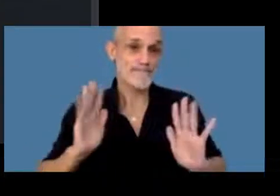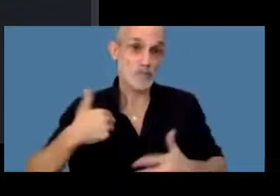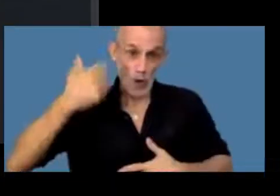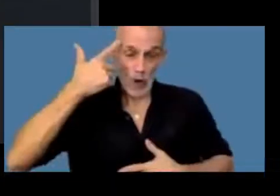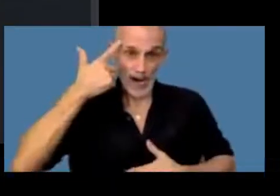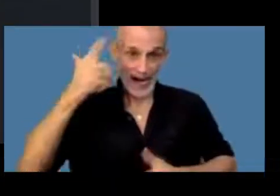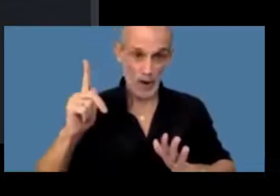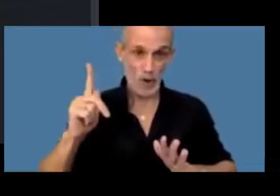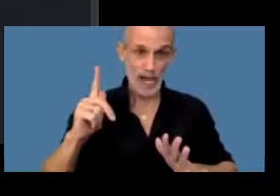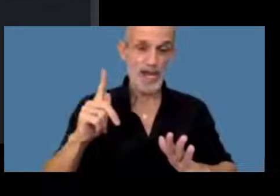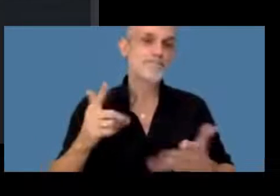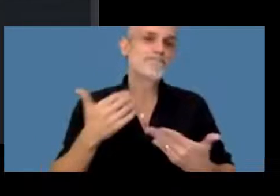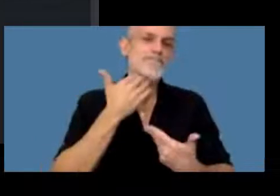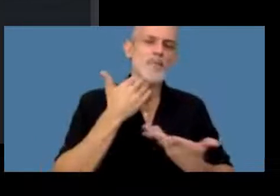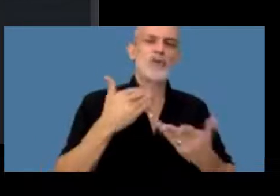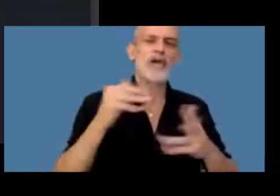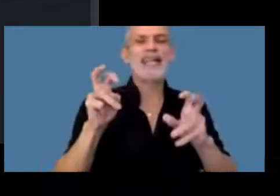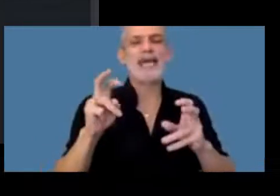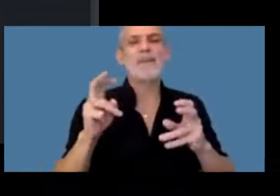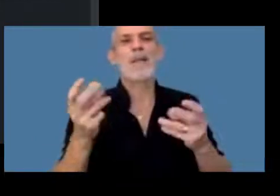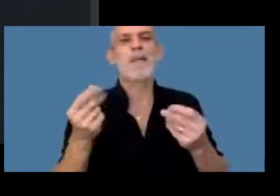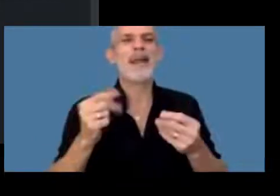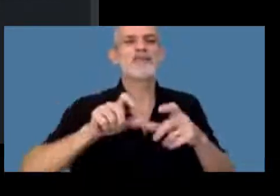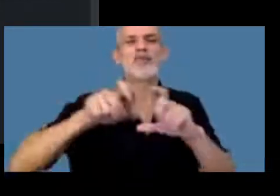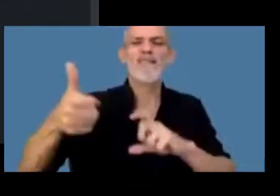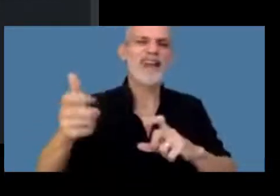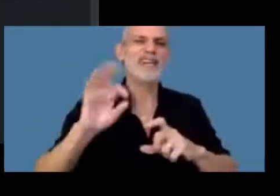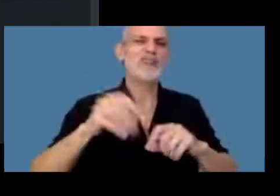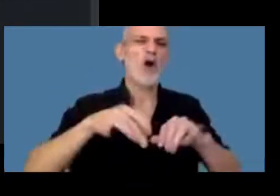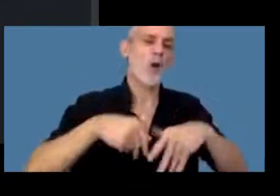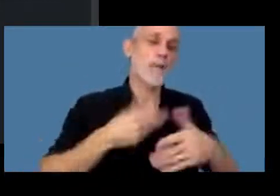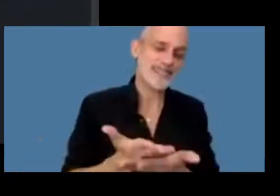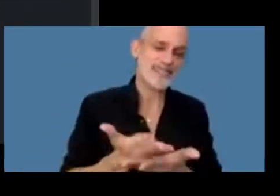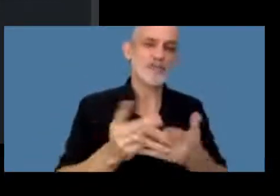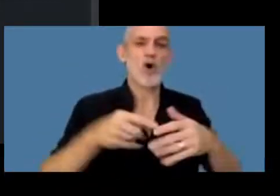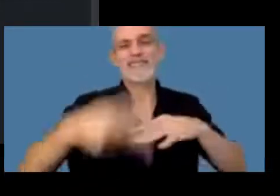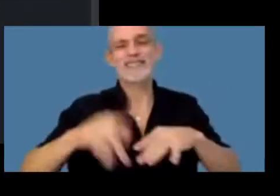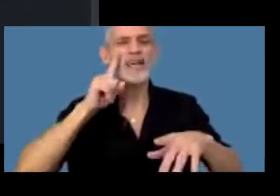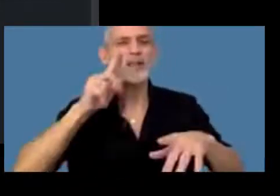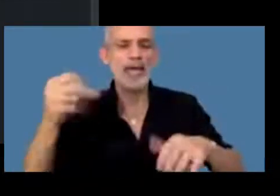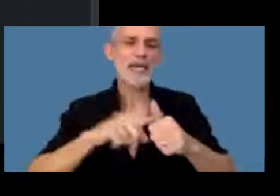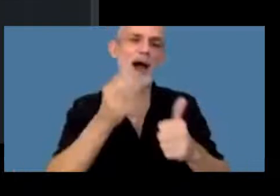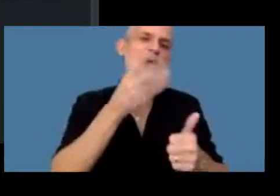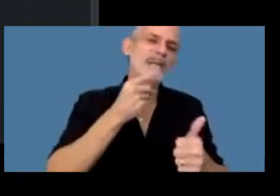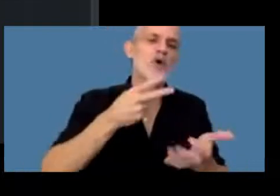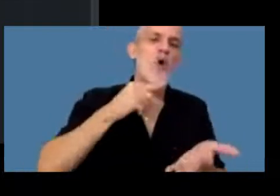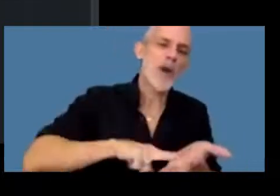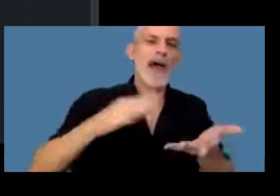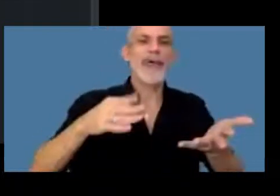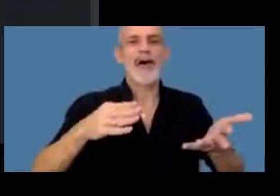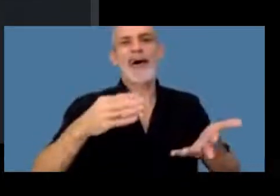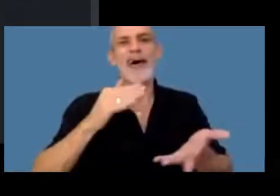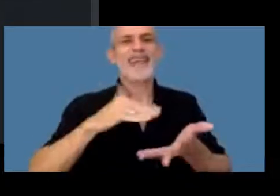puede ser el tema de precios de transferencia, la presentación, el vencimiento del IVA, la declaración jurada de ganancias, los aplicativos, yo diría que